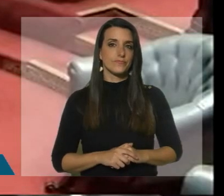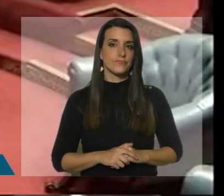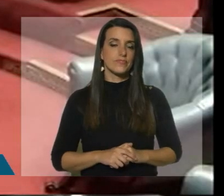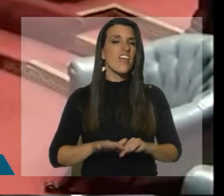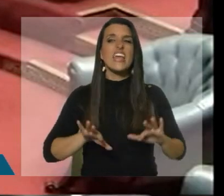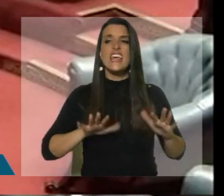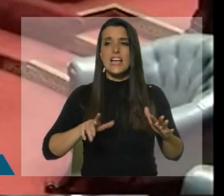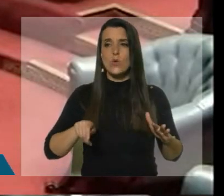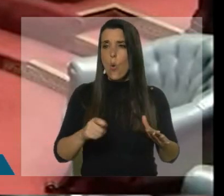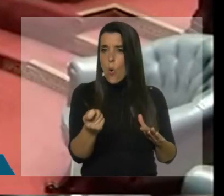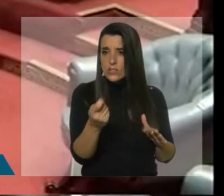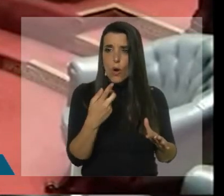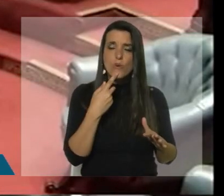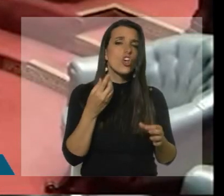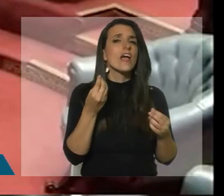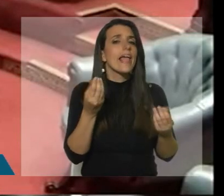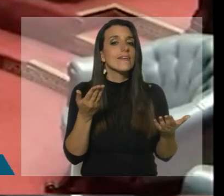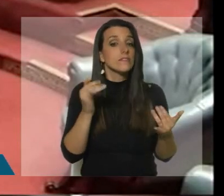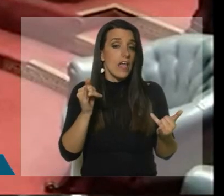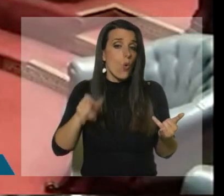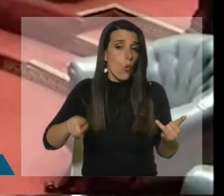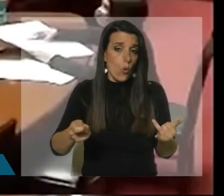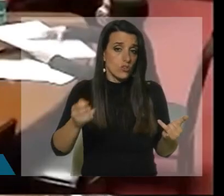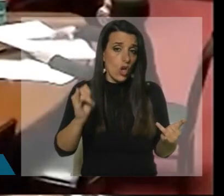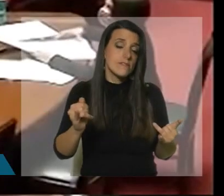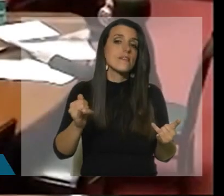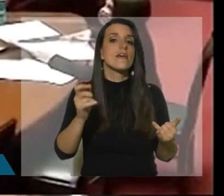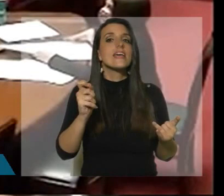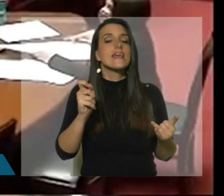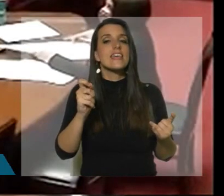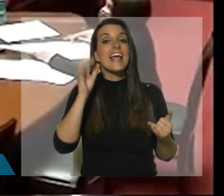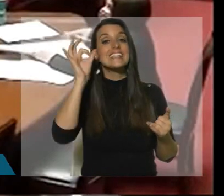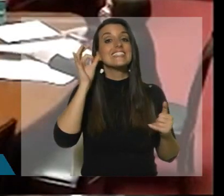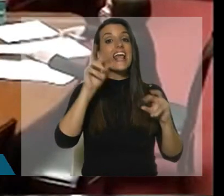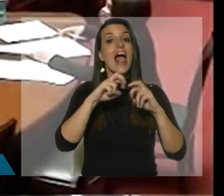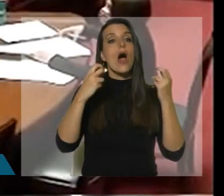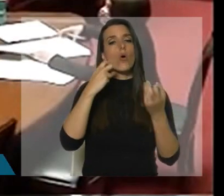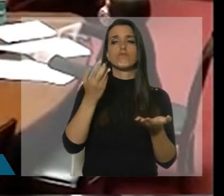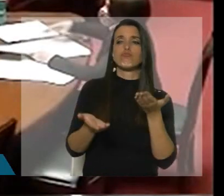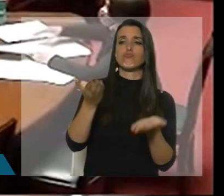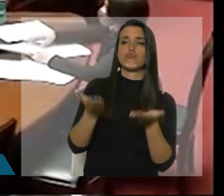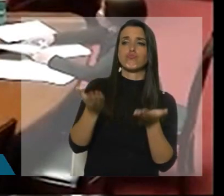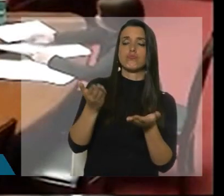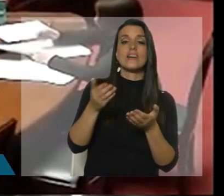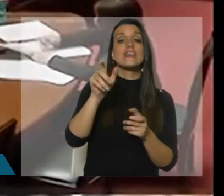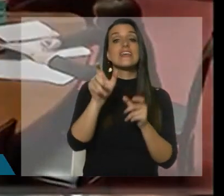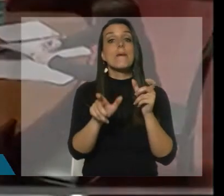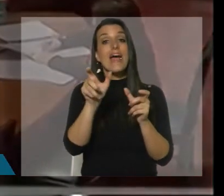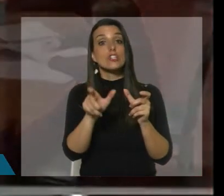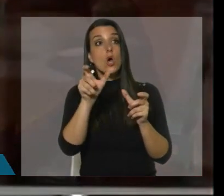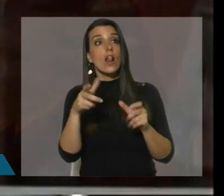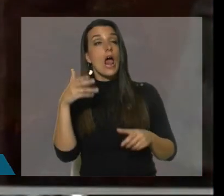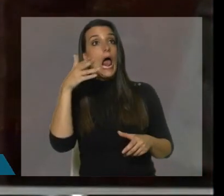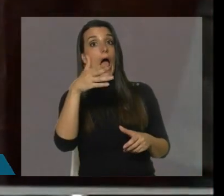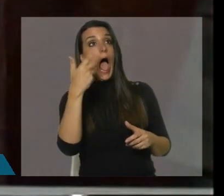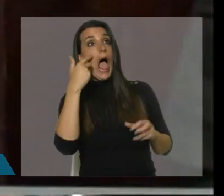el juicio político es efectivamente un juicio el jugador es el senado de la República y las personas pacibles de ser sometidas